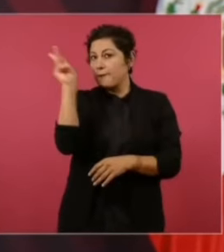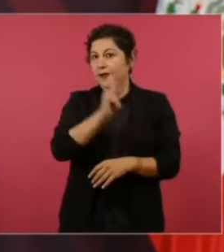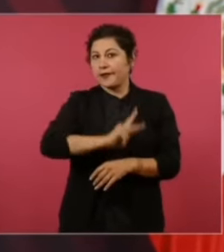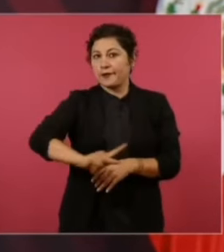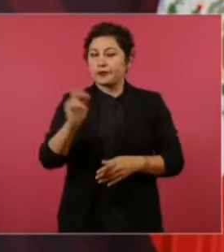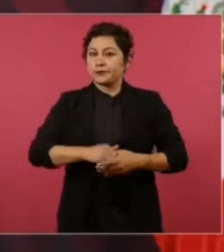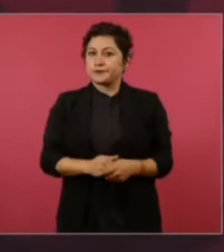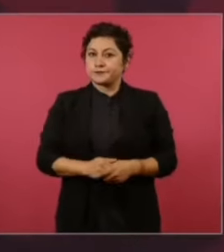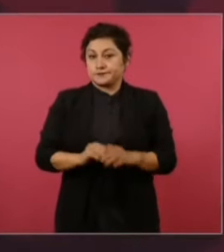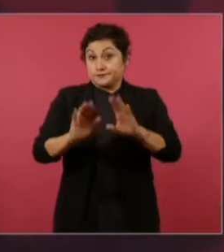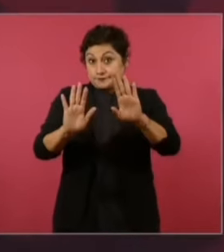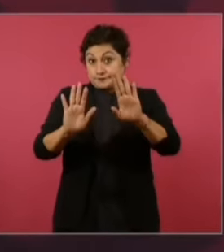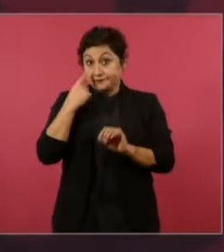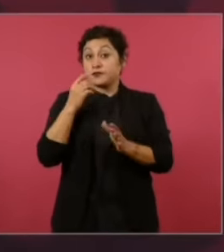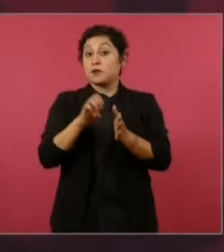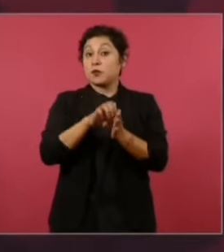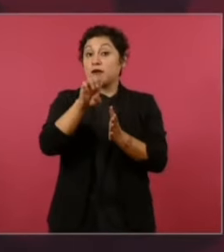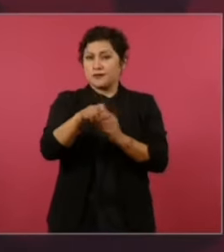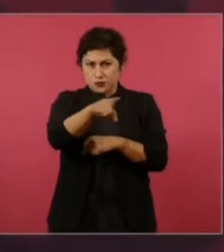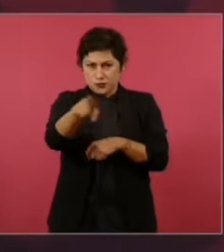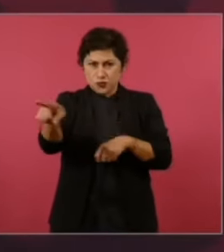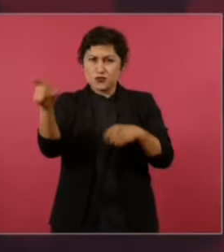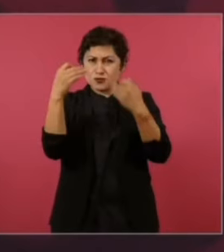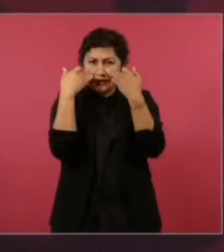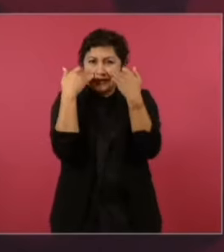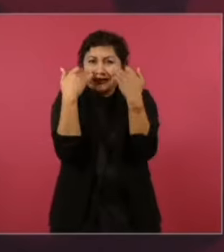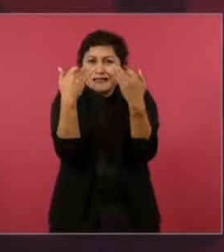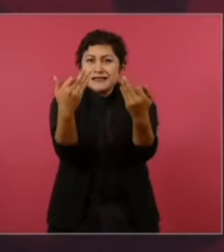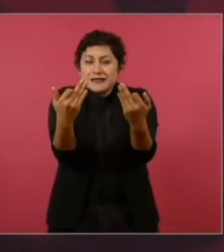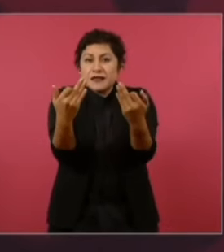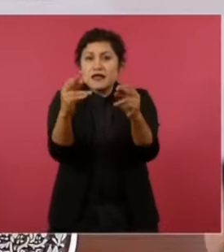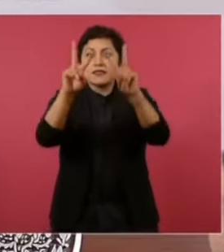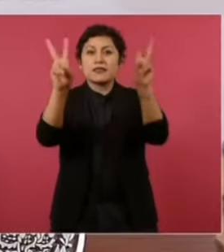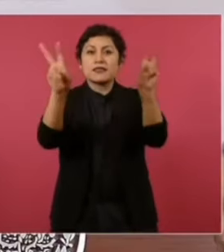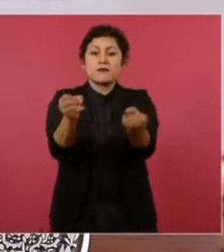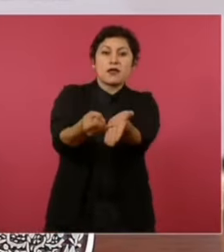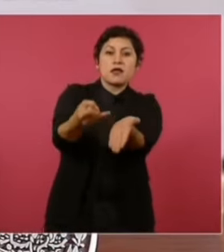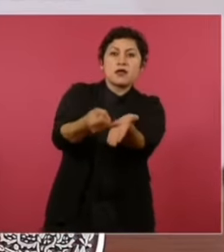Nada más vean el comportamiento para la cuestión de los impuestos.